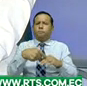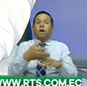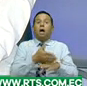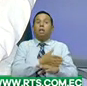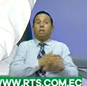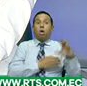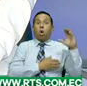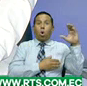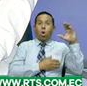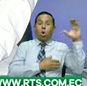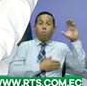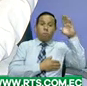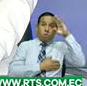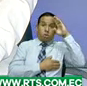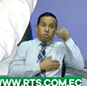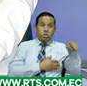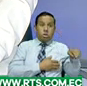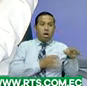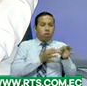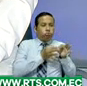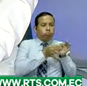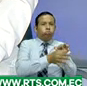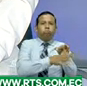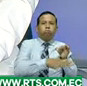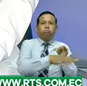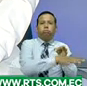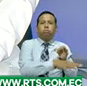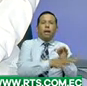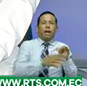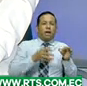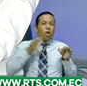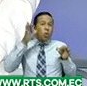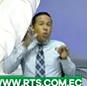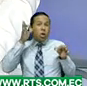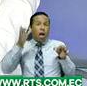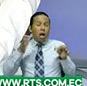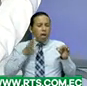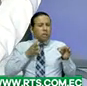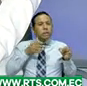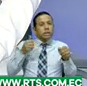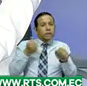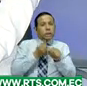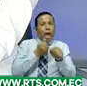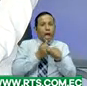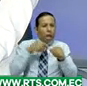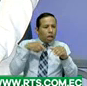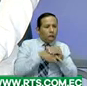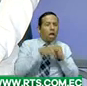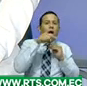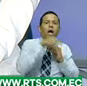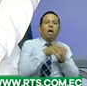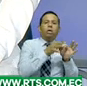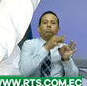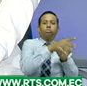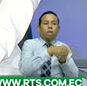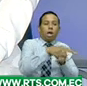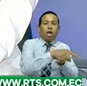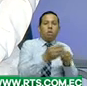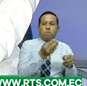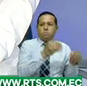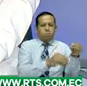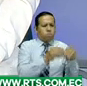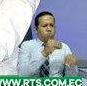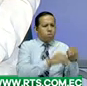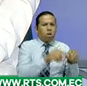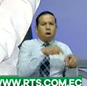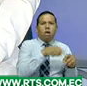en una comunidad rural ubicada a 30 minutos de Tulcán. La sustancia estaba lista para ser encaletada y enviada a